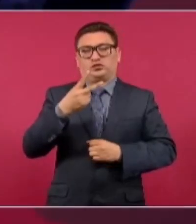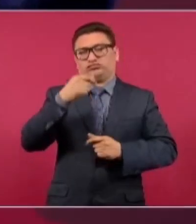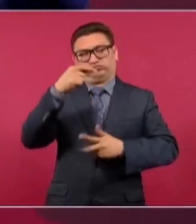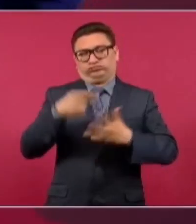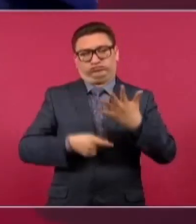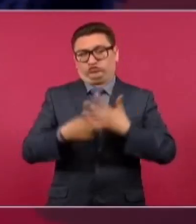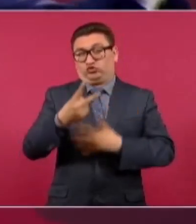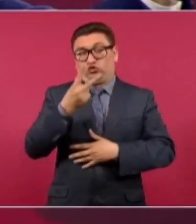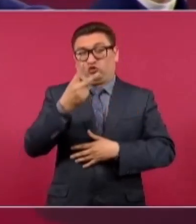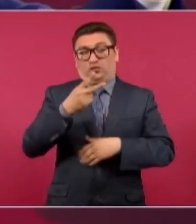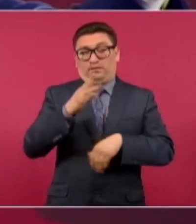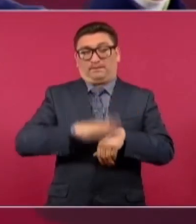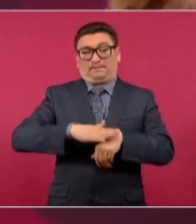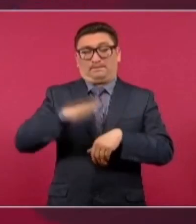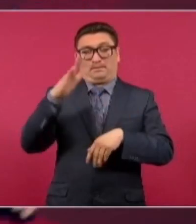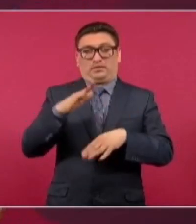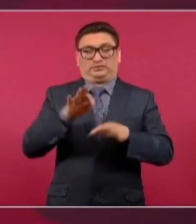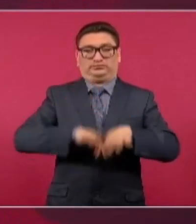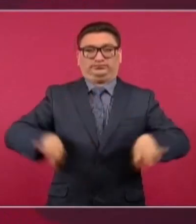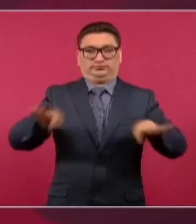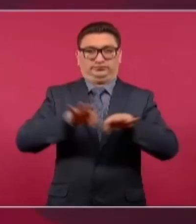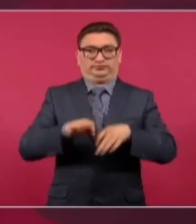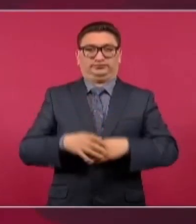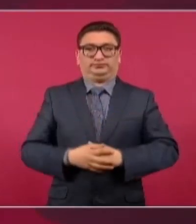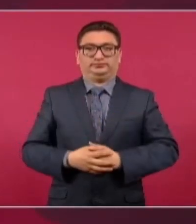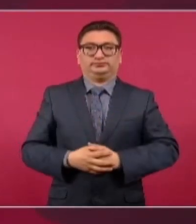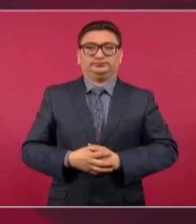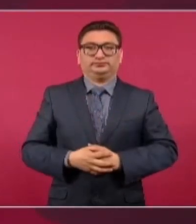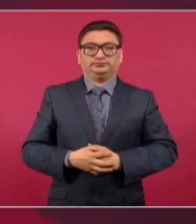dos así muy relevantes, ¿no?